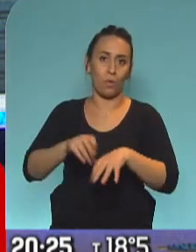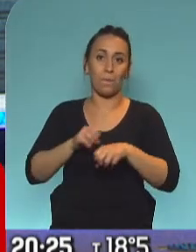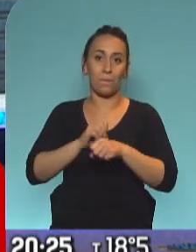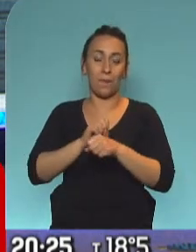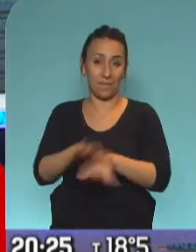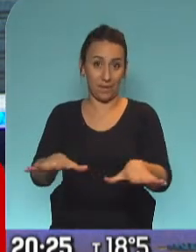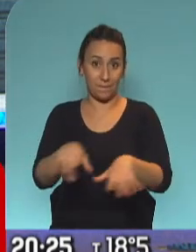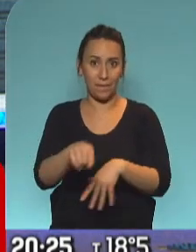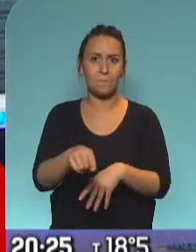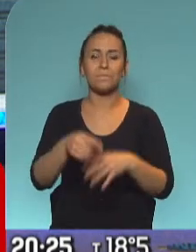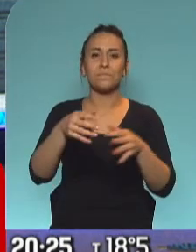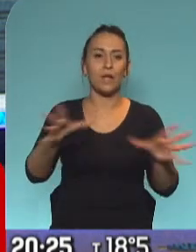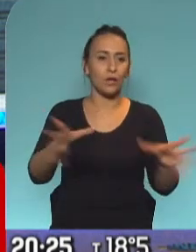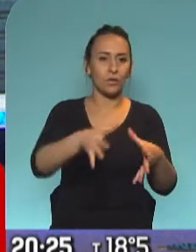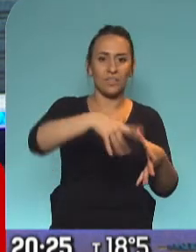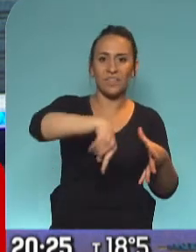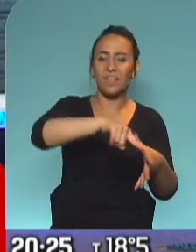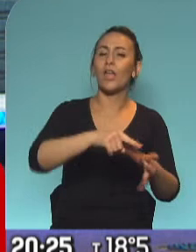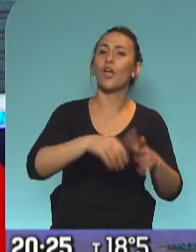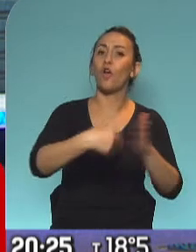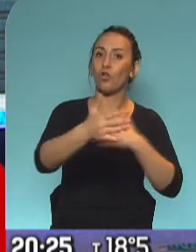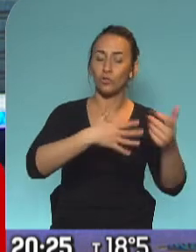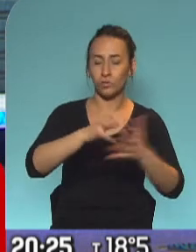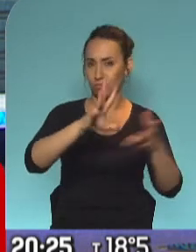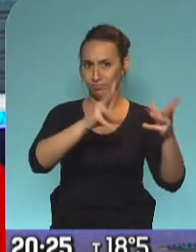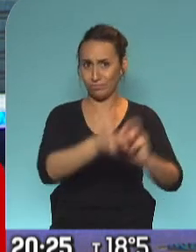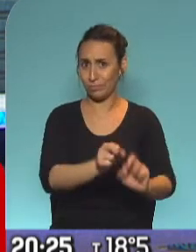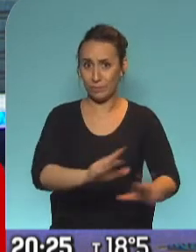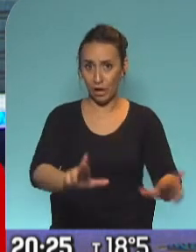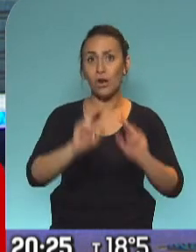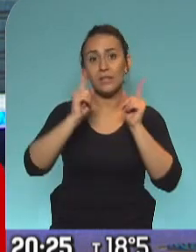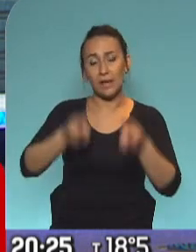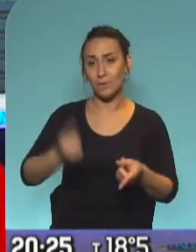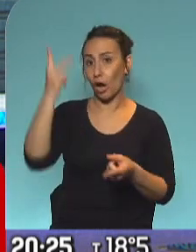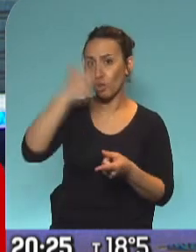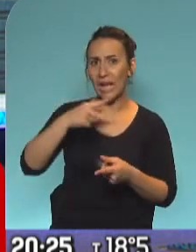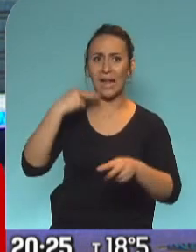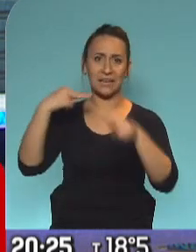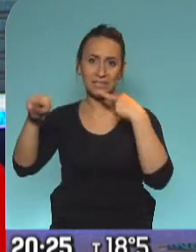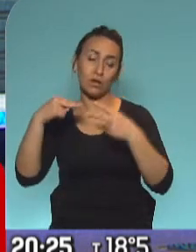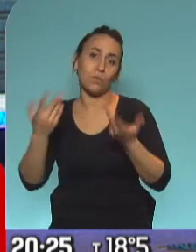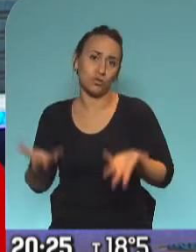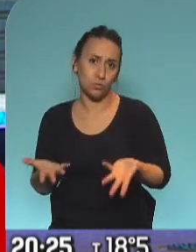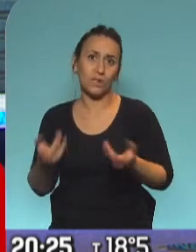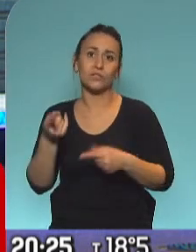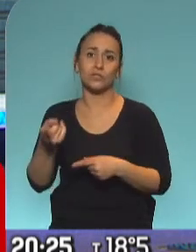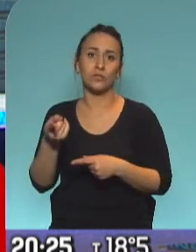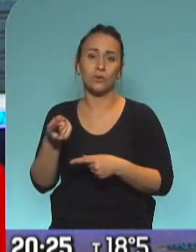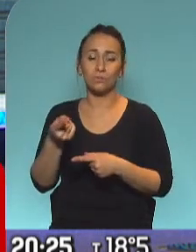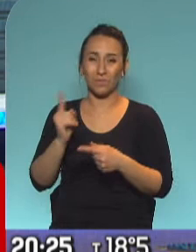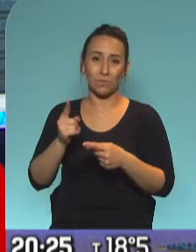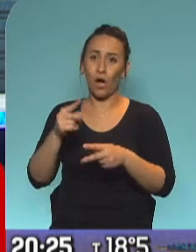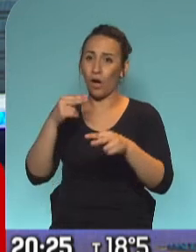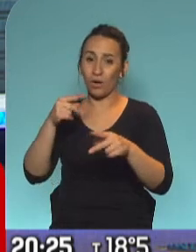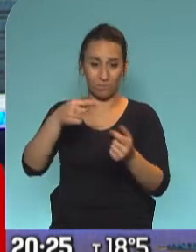sector de la construcción ya lo veníamos anunciando desde el inicio de la pandemia los hoteles y restaurantes también por supuesto son los que los últimos